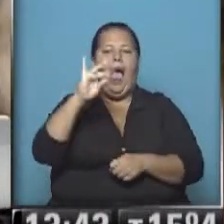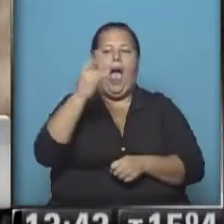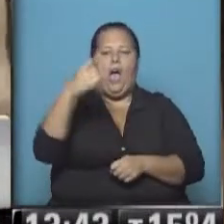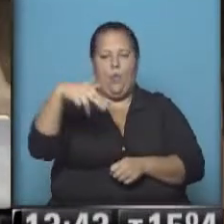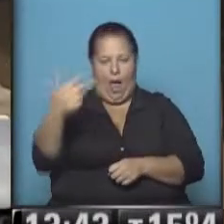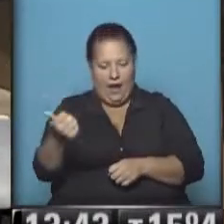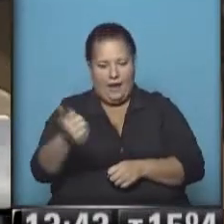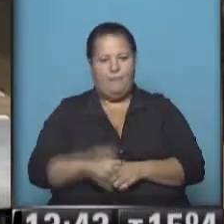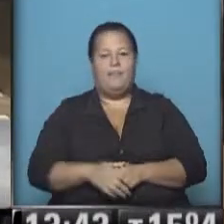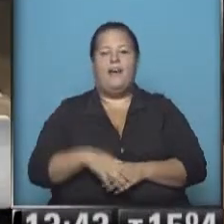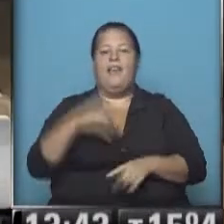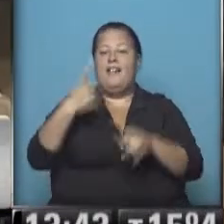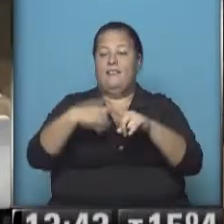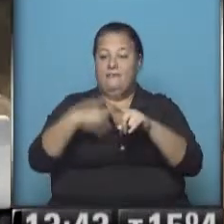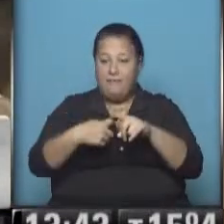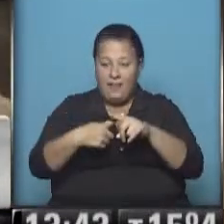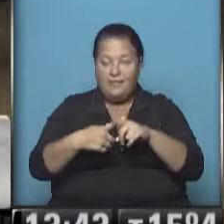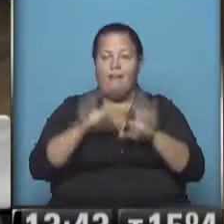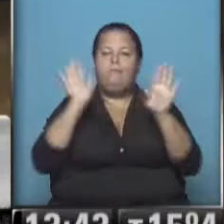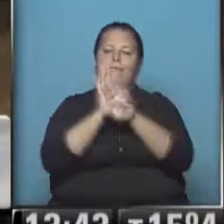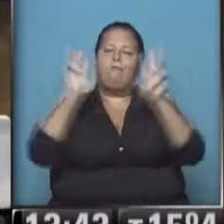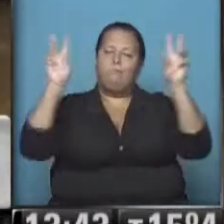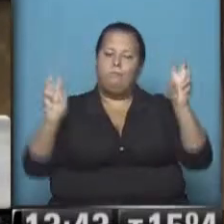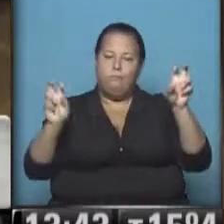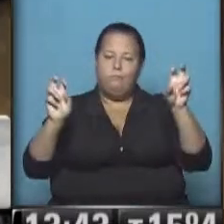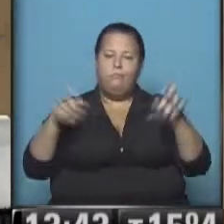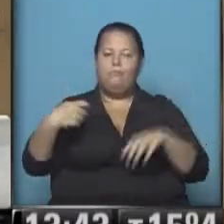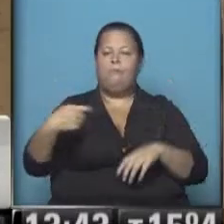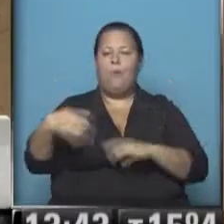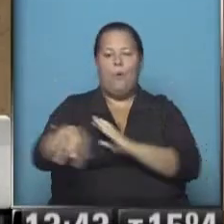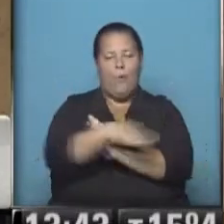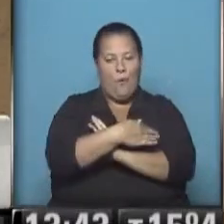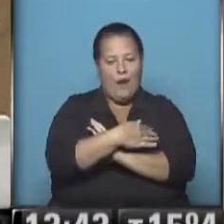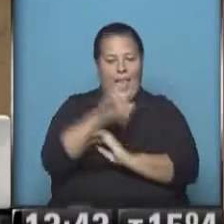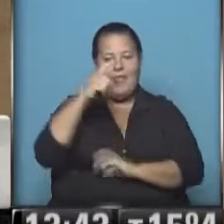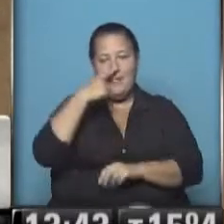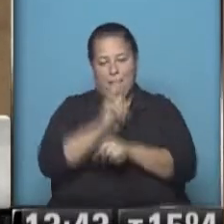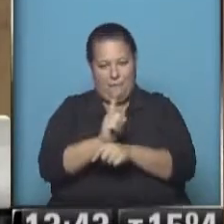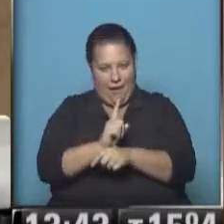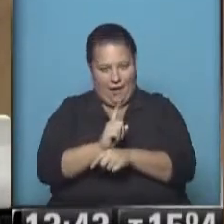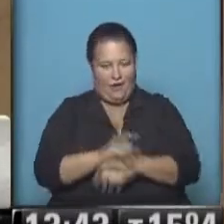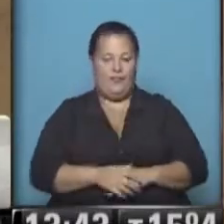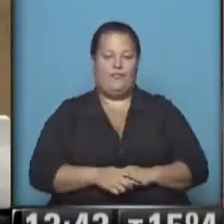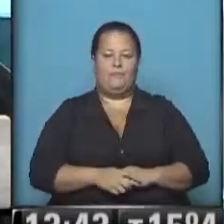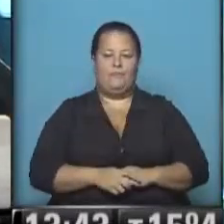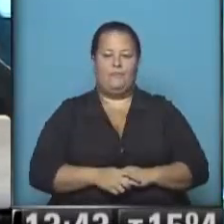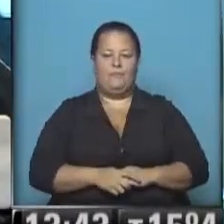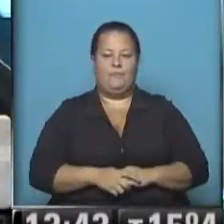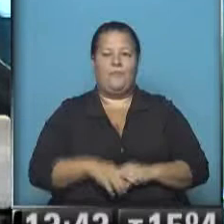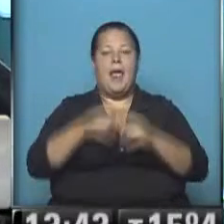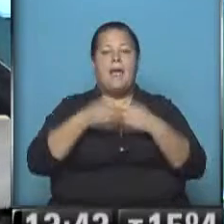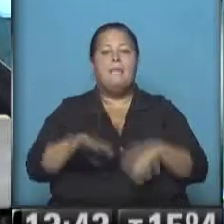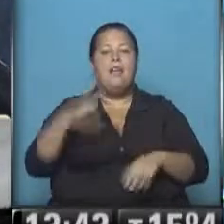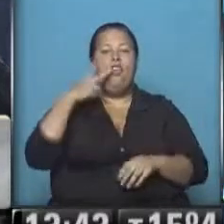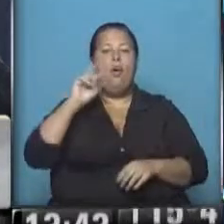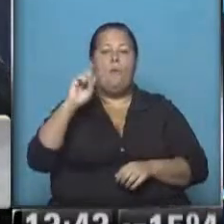la ceremonia se denominó retiro efectivo de cannes aquí dice que arrancamos en el